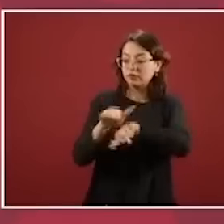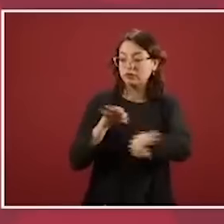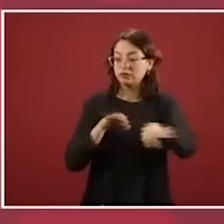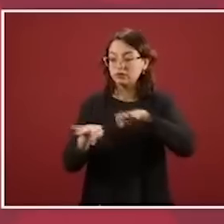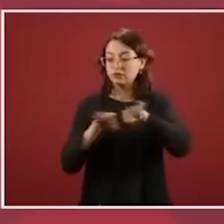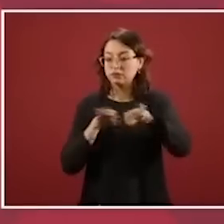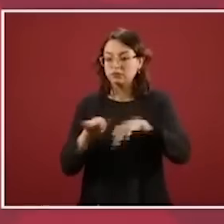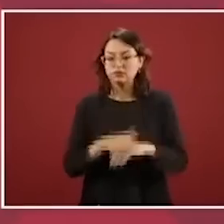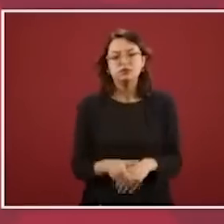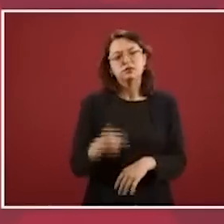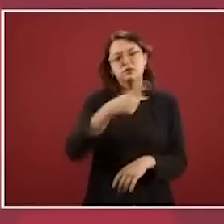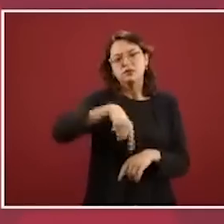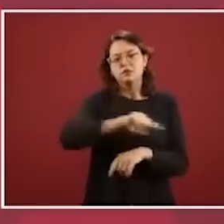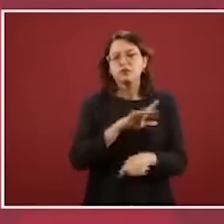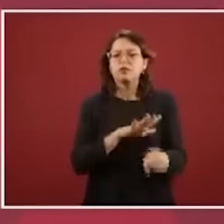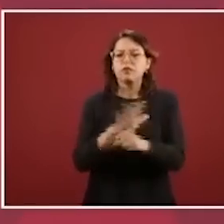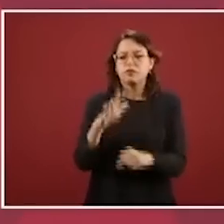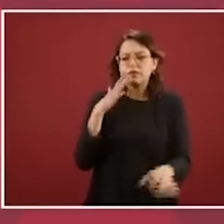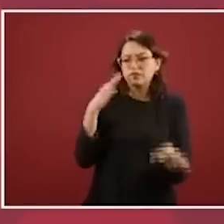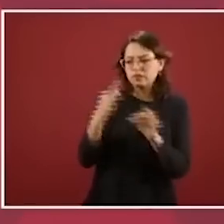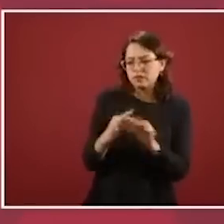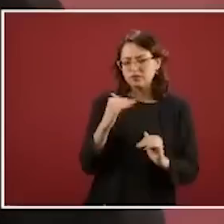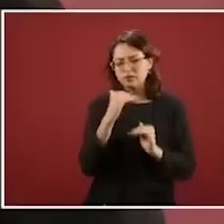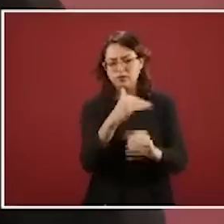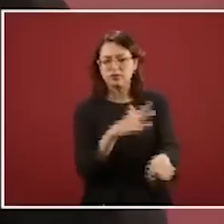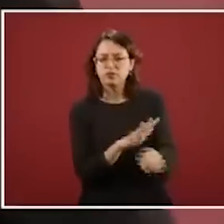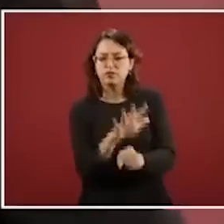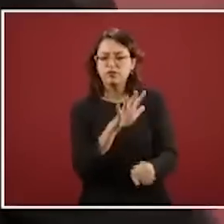¿Cuáles son las funciones de los agregados y sus límites?